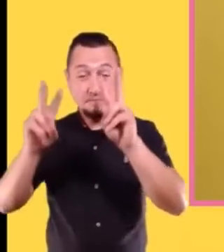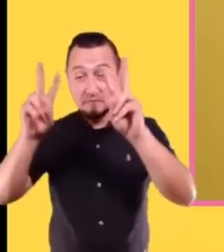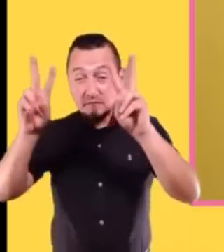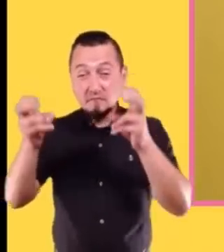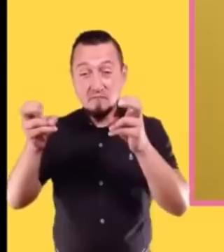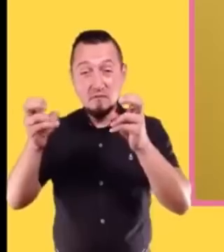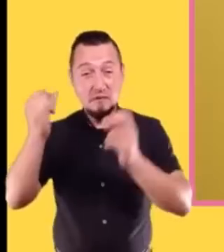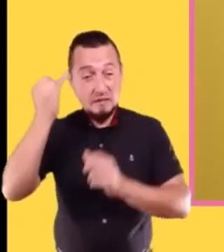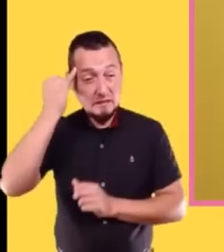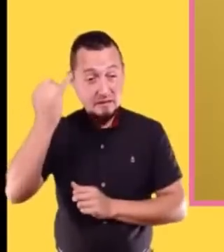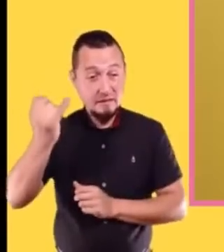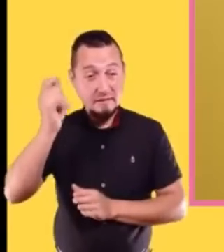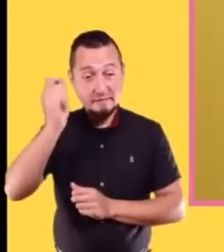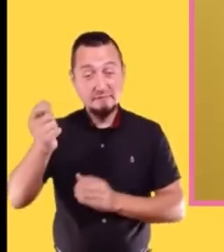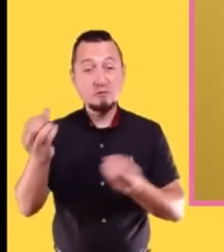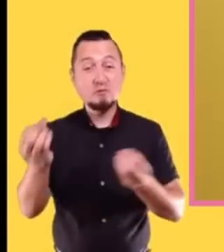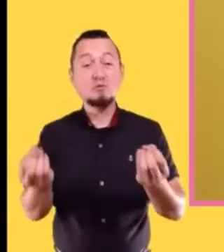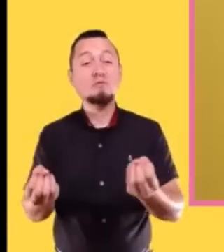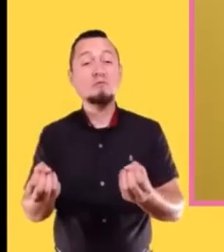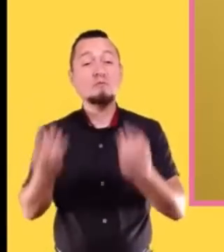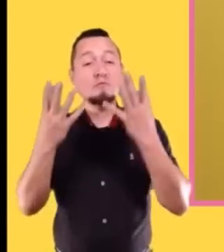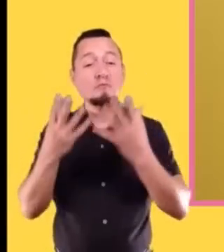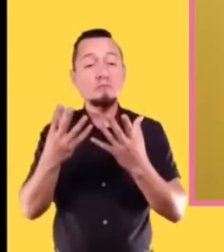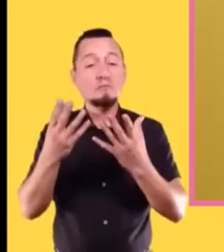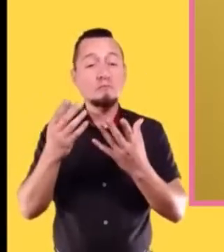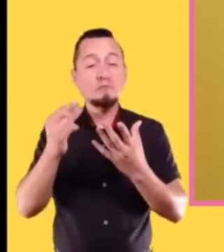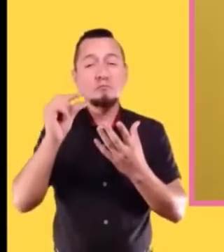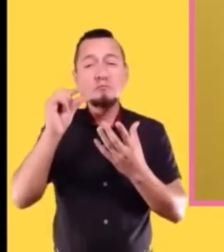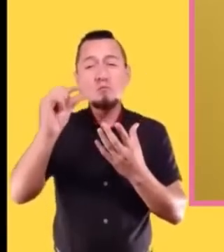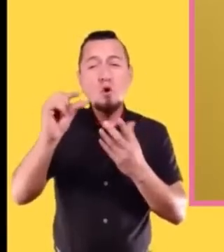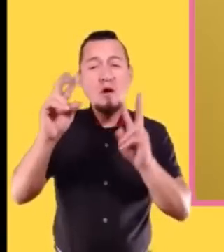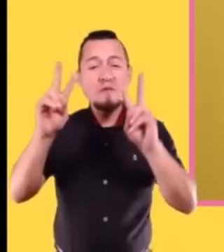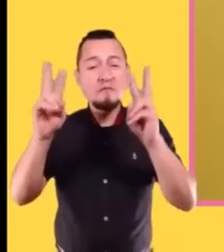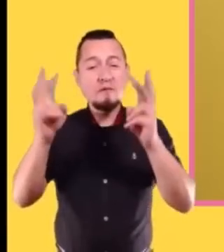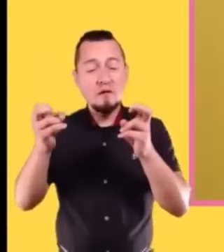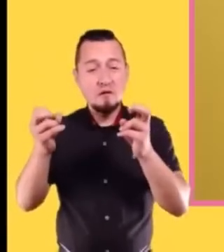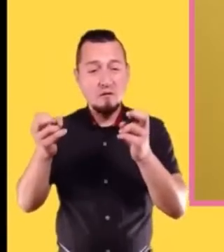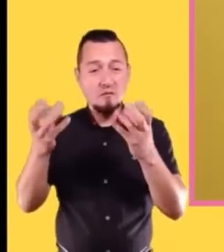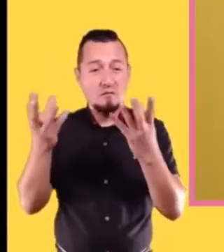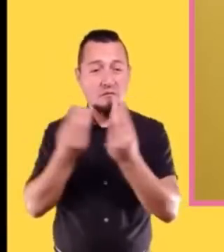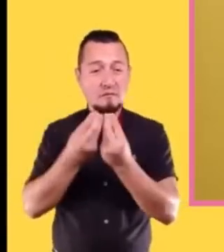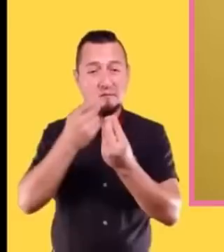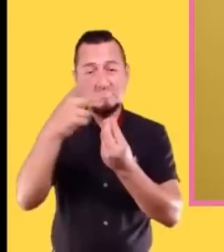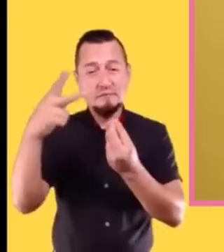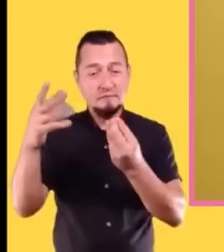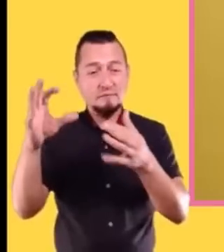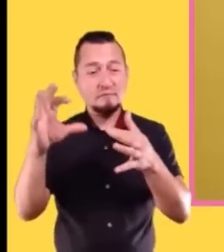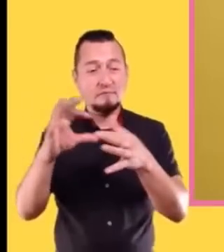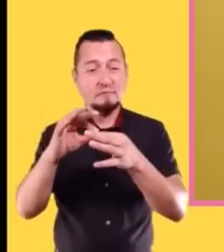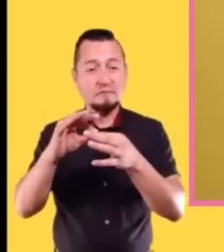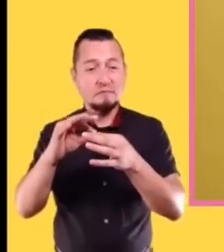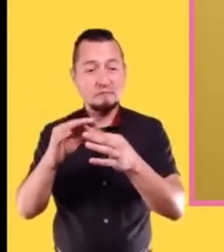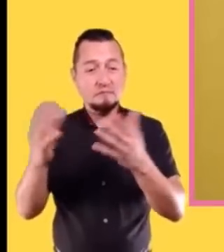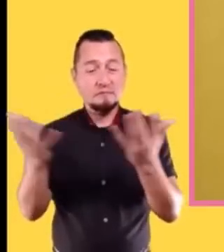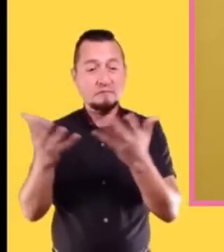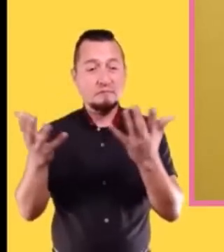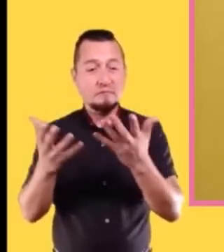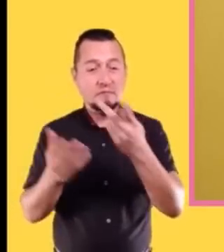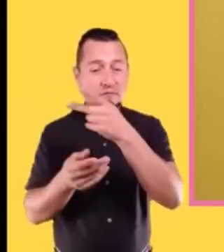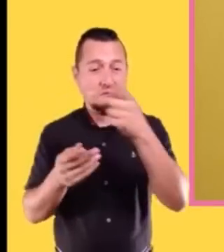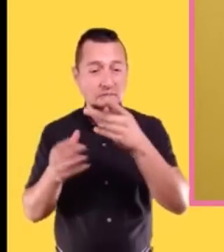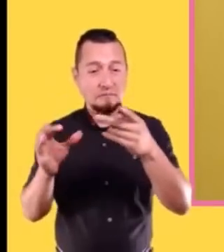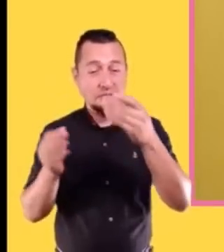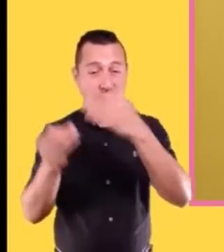de cantidad. Puede ser a lo mejor muy poquitos temas con mucha, digamos, ambigüedad, pero ese no es el problema. Lo hemos